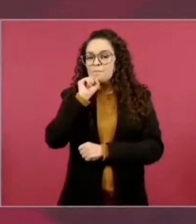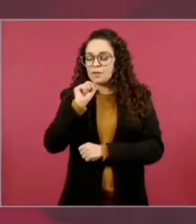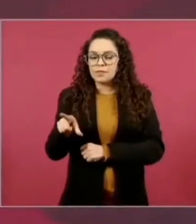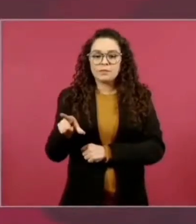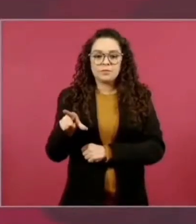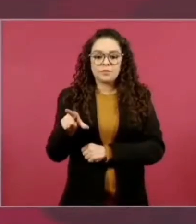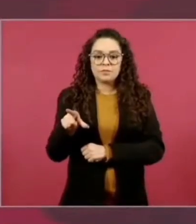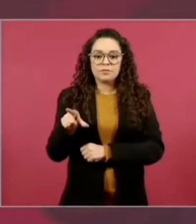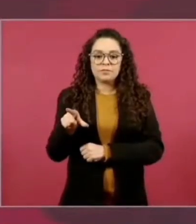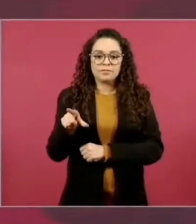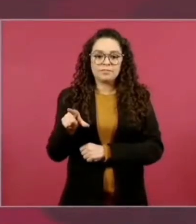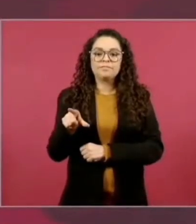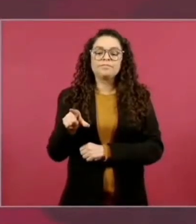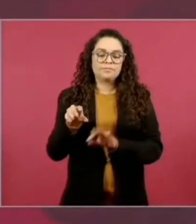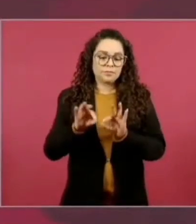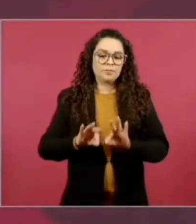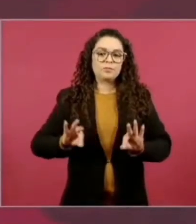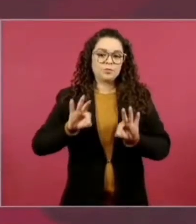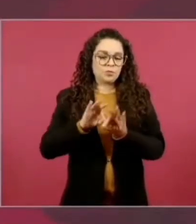es necesario